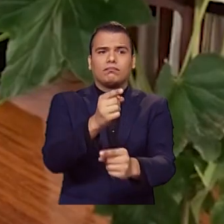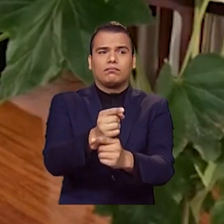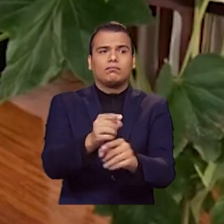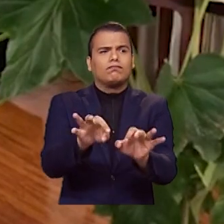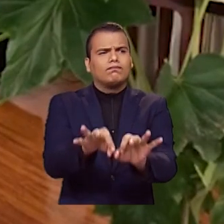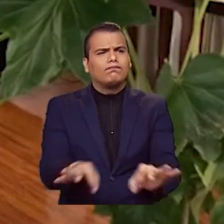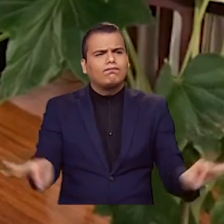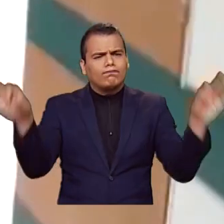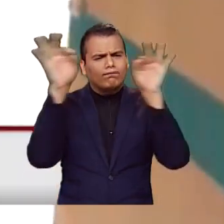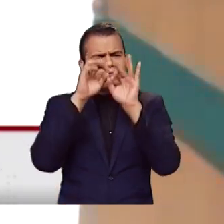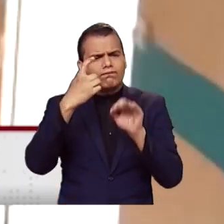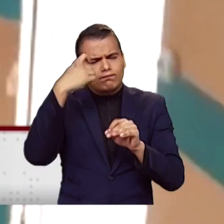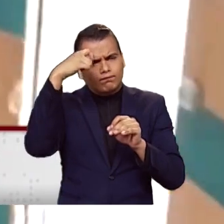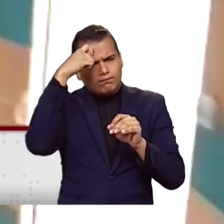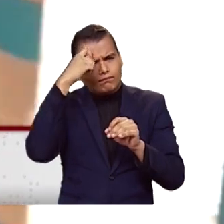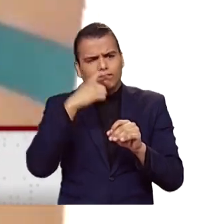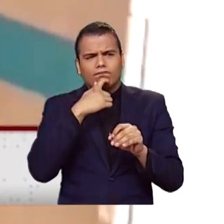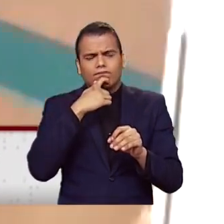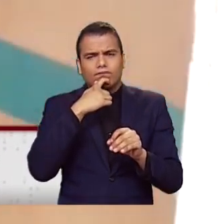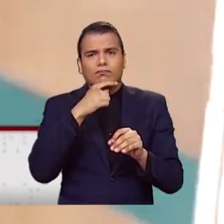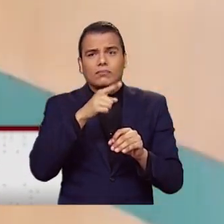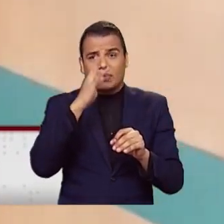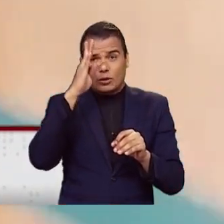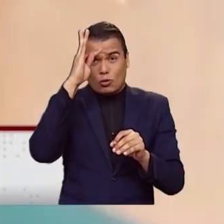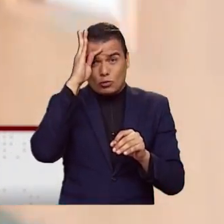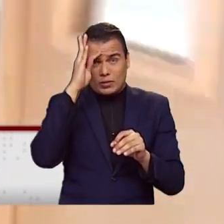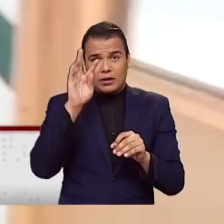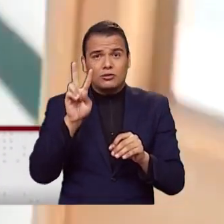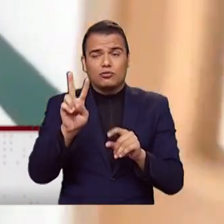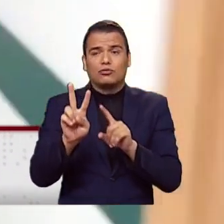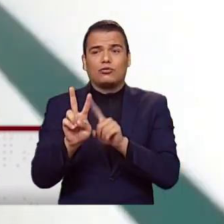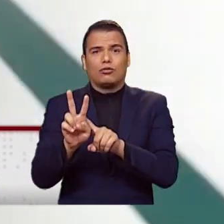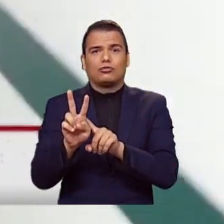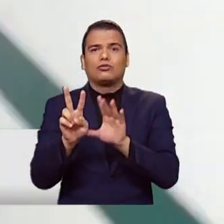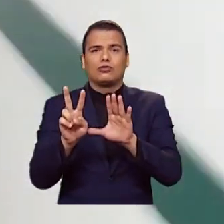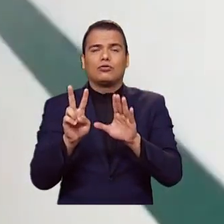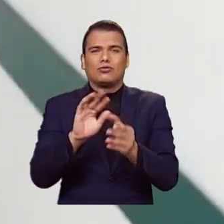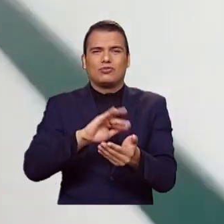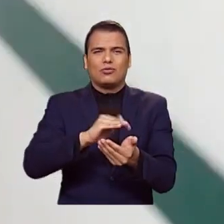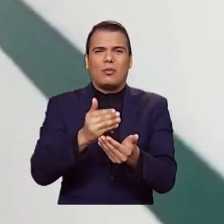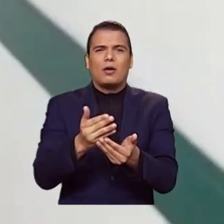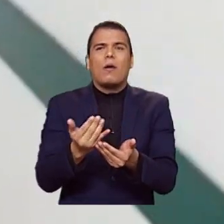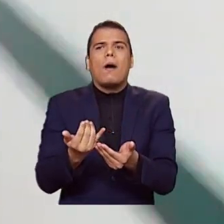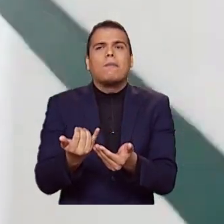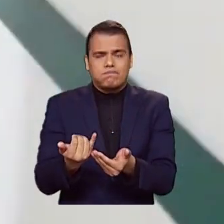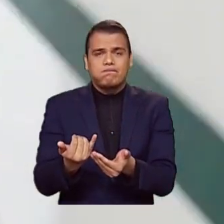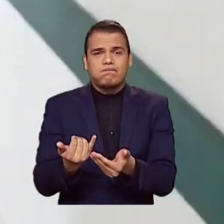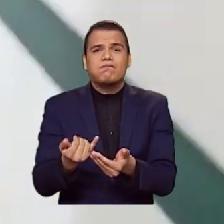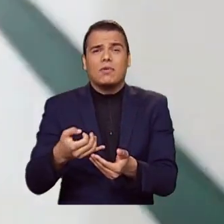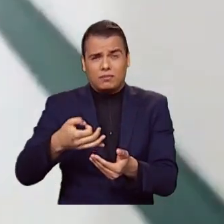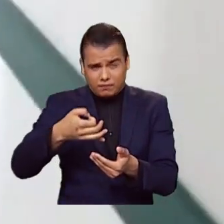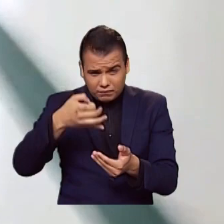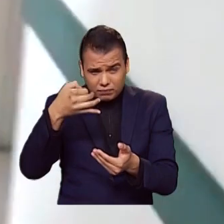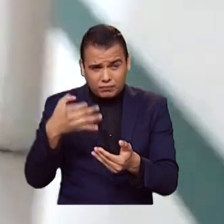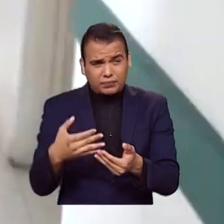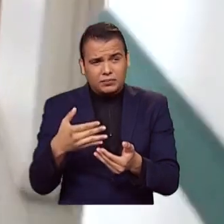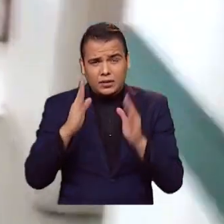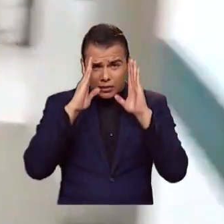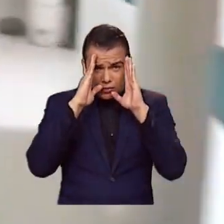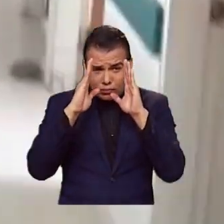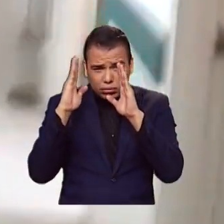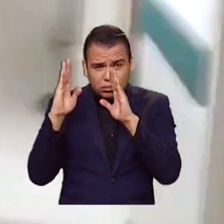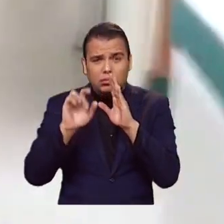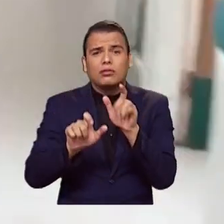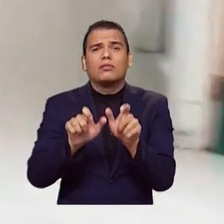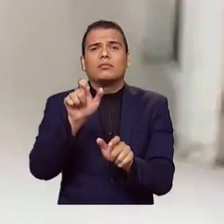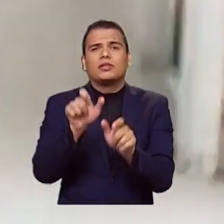no solamente los dos hospitales de primero y segundo nivel que hay en Tumaco atienden solamente